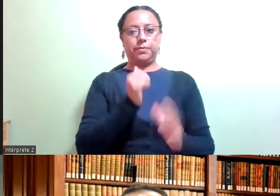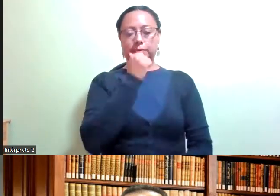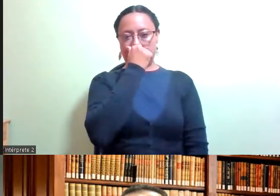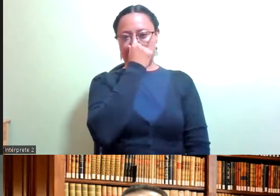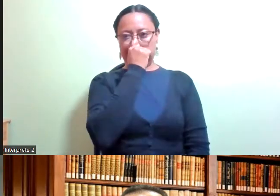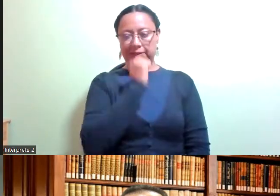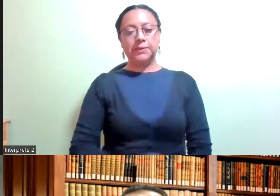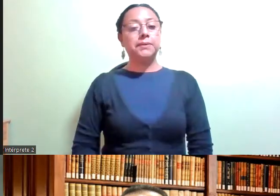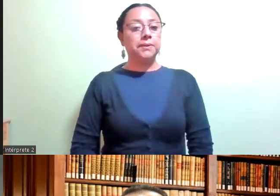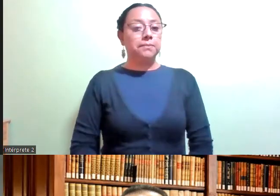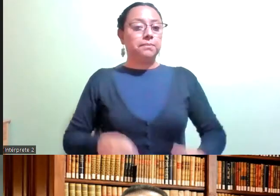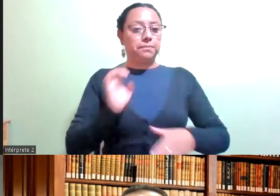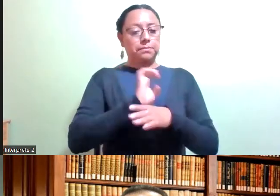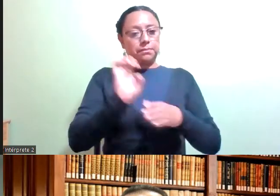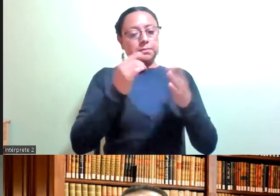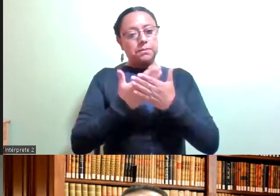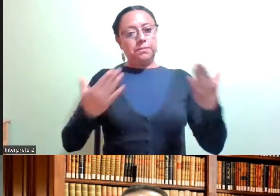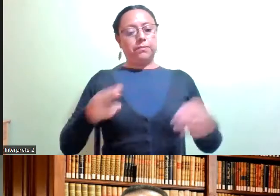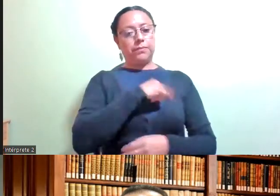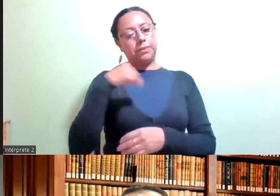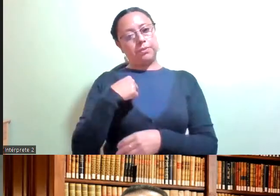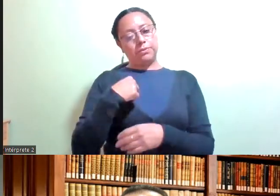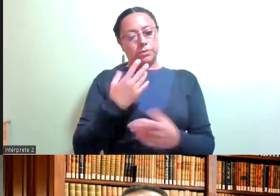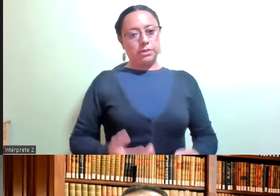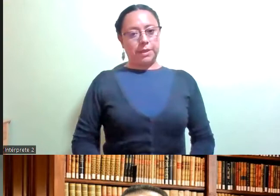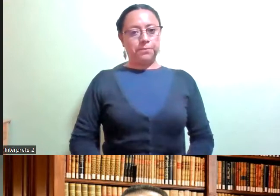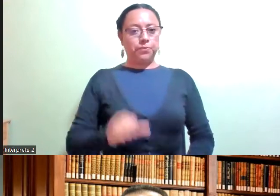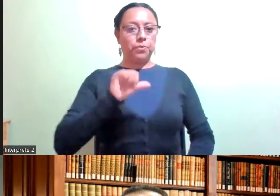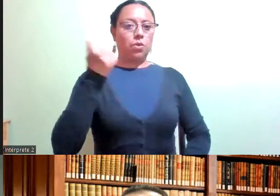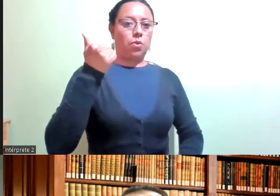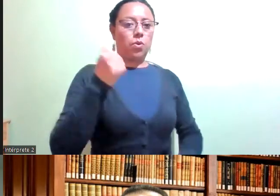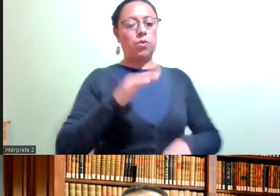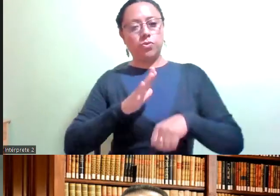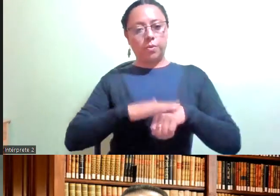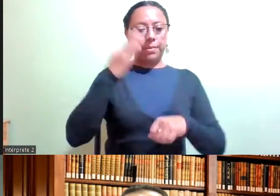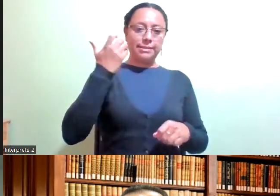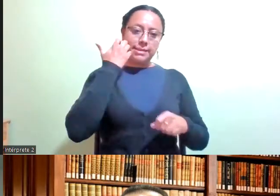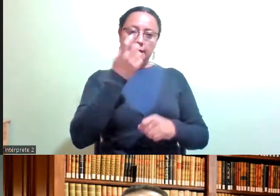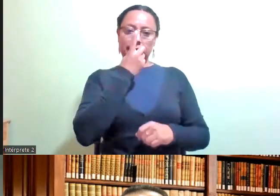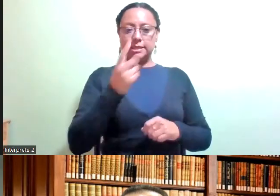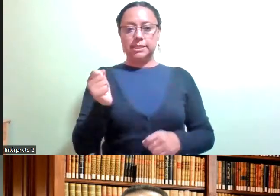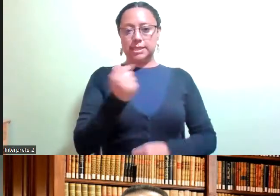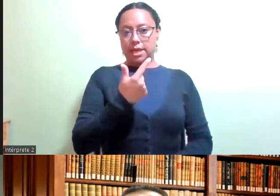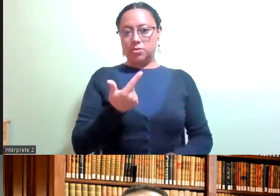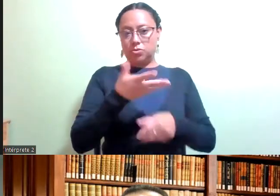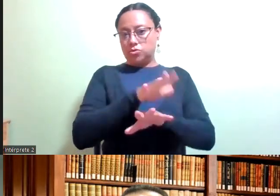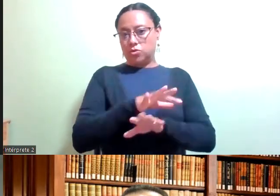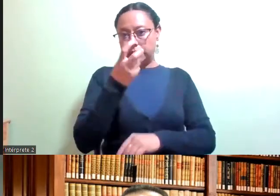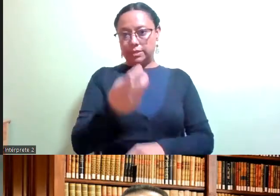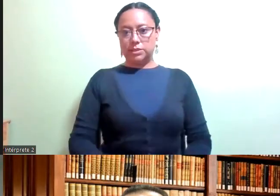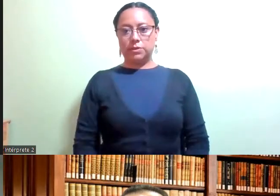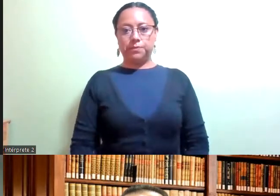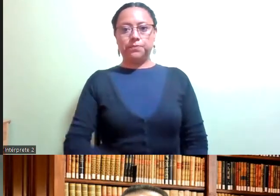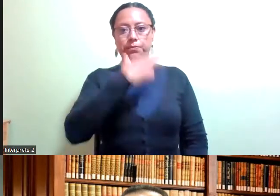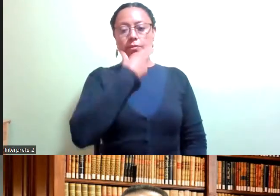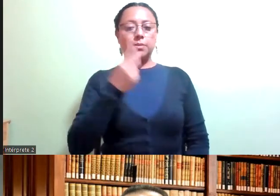Pues no sé si no sé si alguien más quiera hacer uso de la voz, si el diputado Rubio también quisiera hacer uso de la